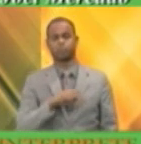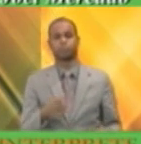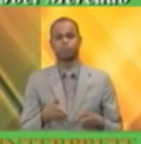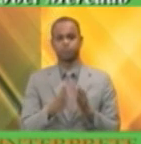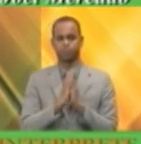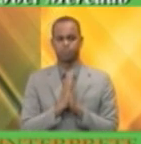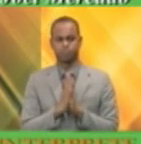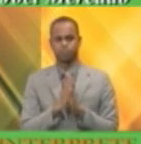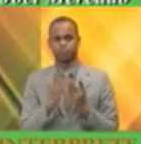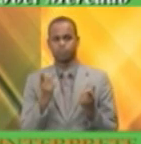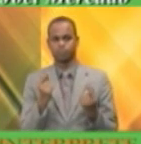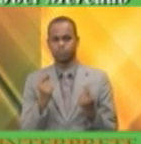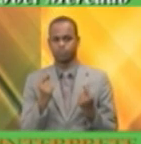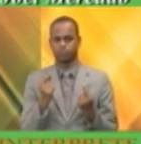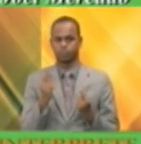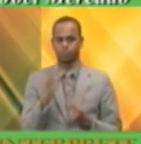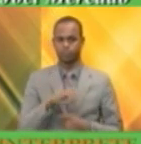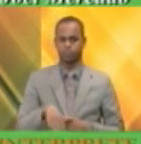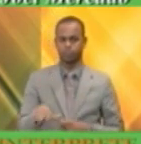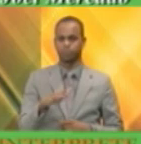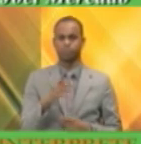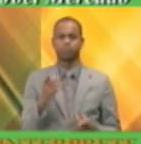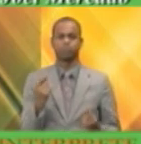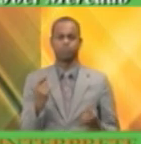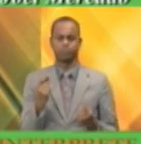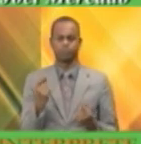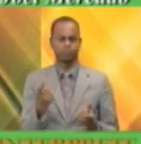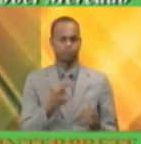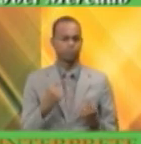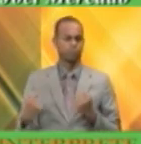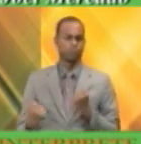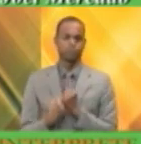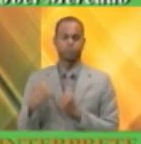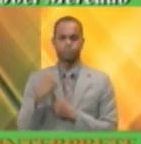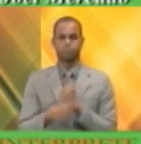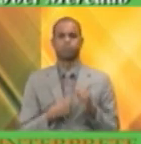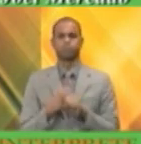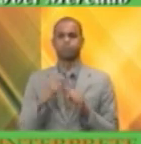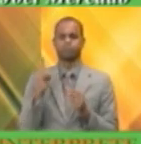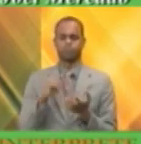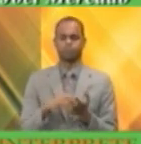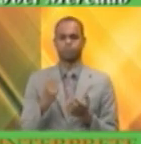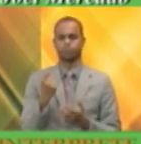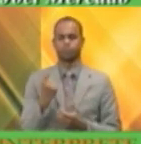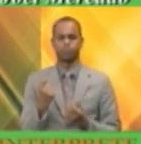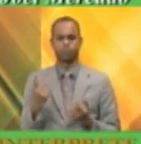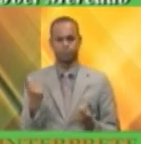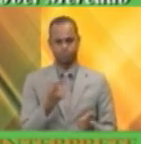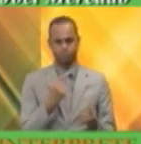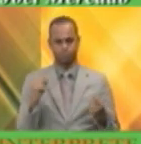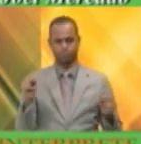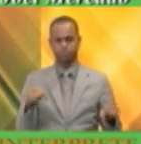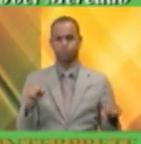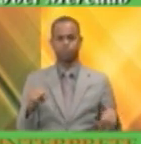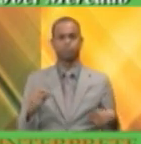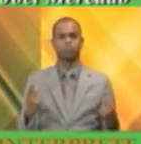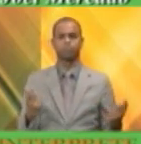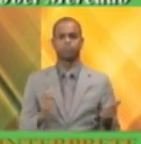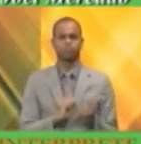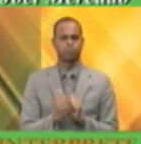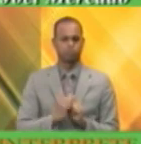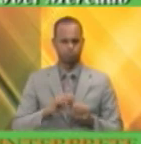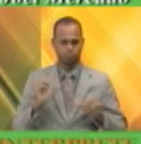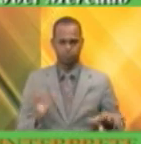solicitemos que nos avale un evento. Por ejemplo, en el 2011 nosotros hicimos un evento de